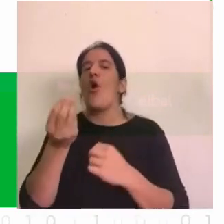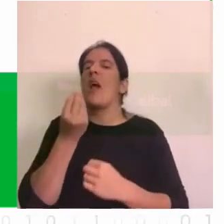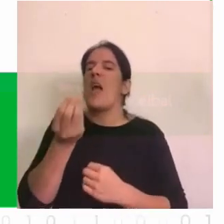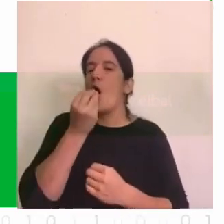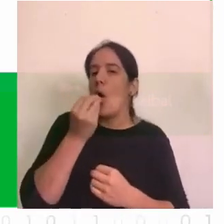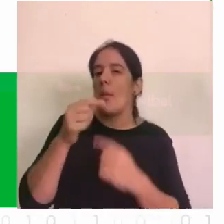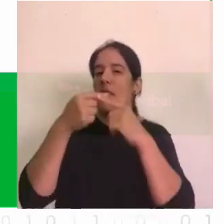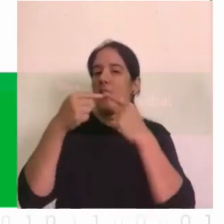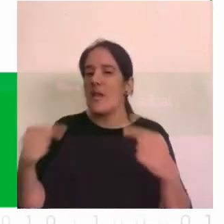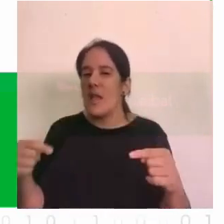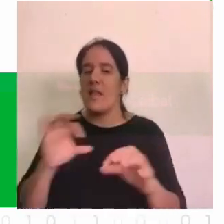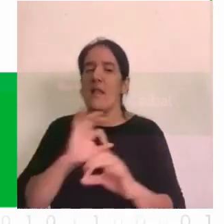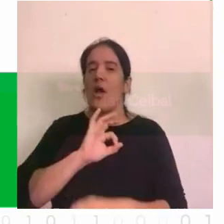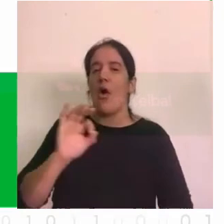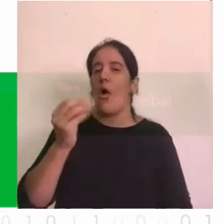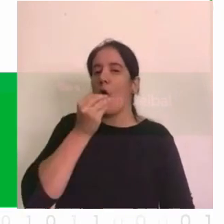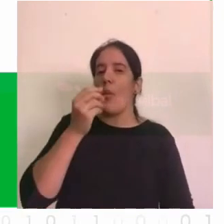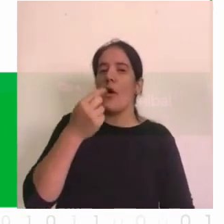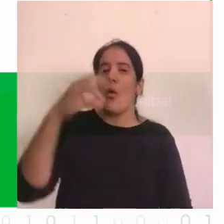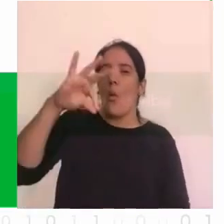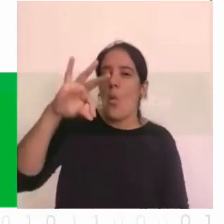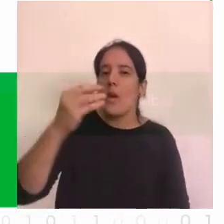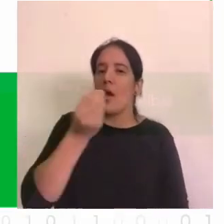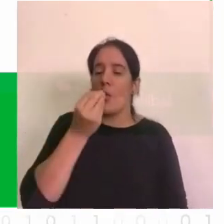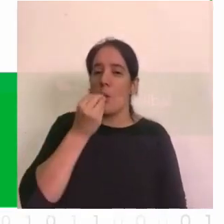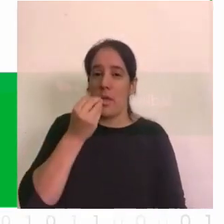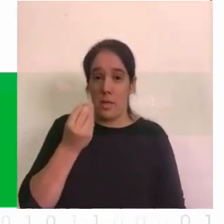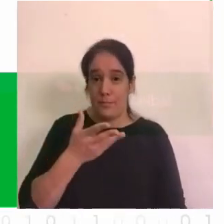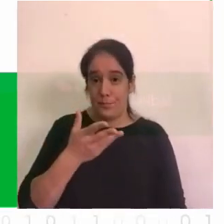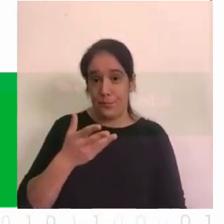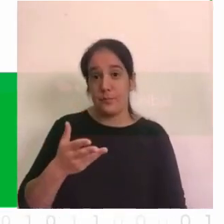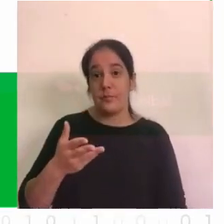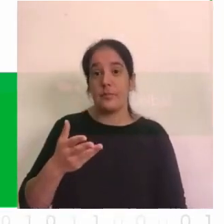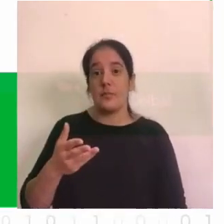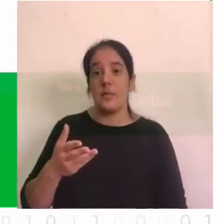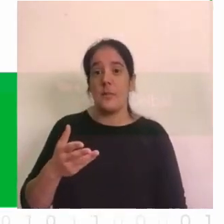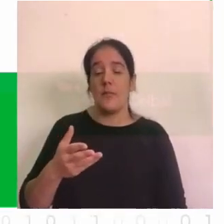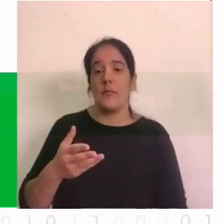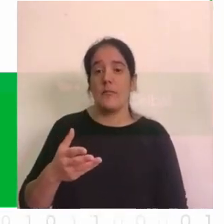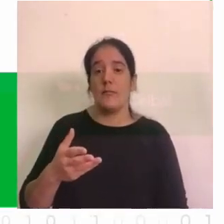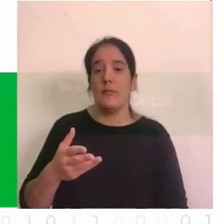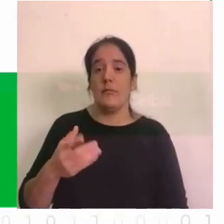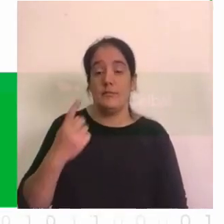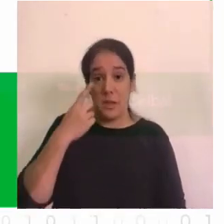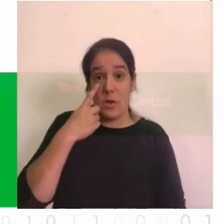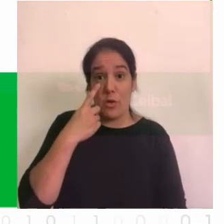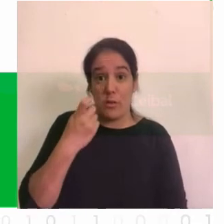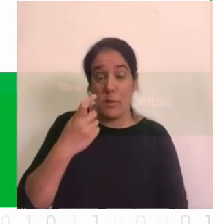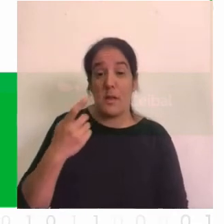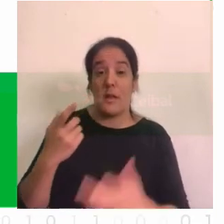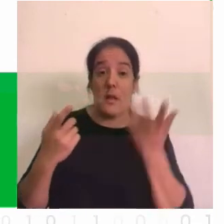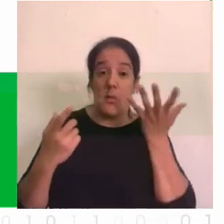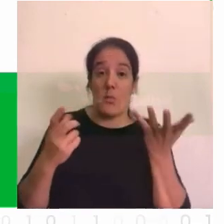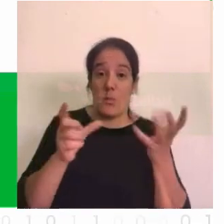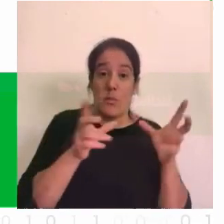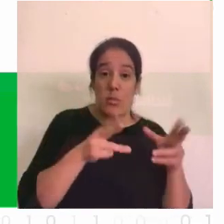una única comida a lo largo del día y muy similar. Y lo que se ve en esto es que entre la primera y la segunda ola hay un empeoramiento